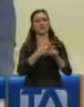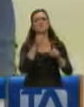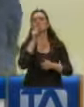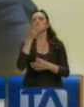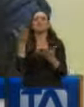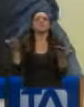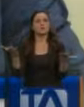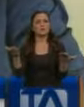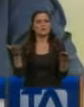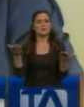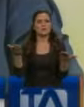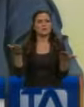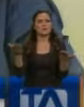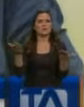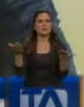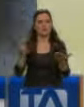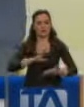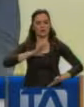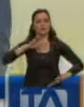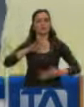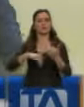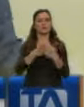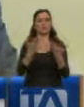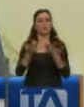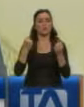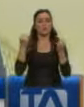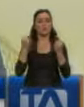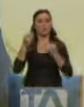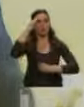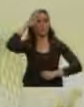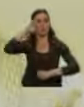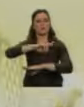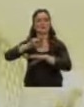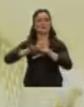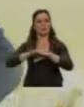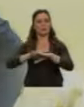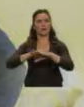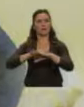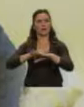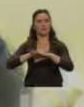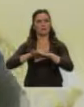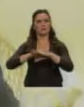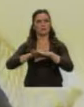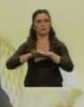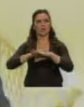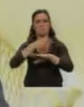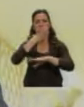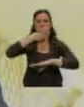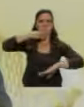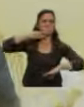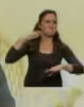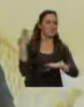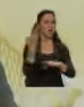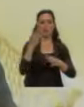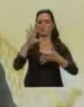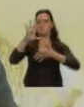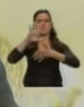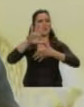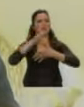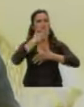¿Quién actualmente no está orgulloso de nuestra Policía Nacional, que se está convirtiendo en una de las mejores de